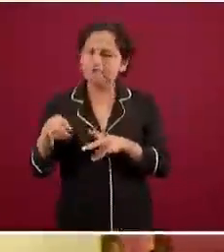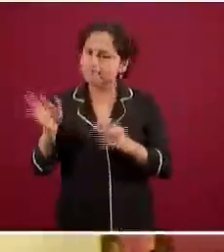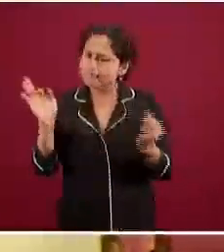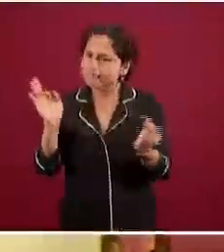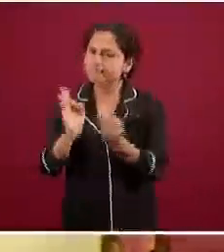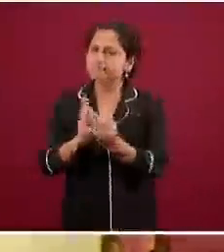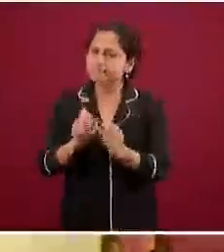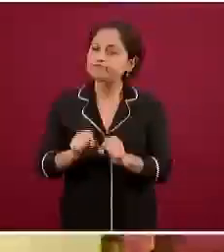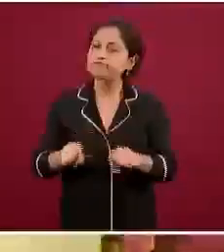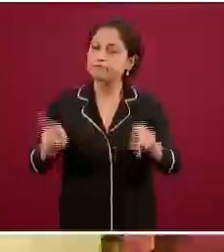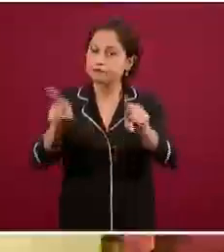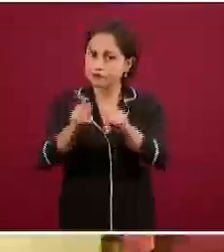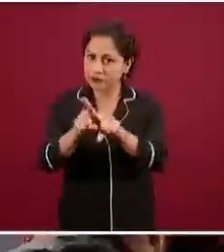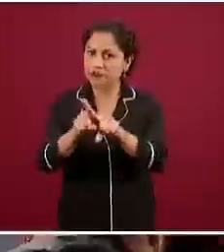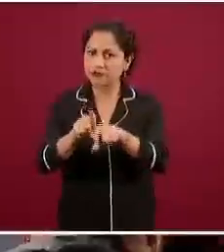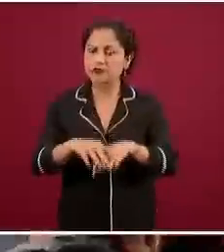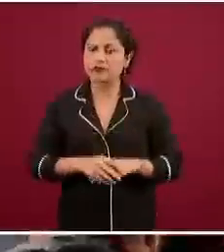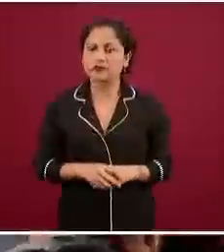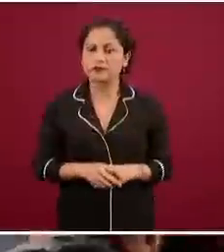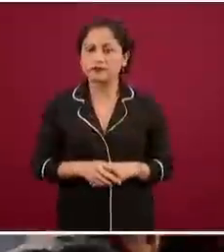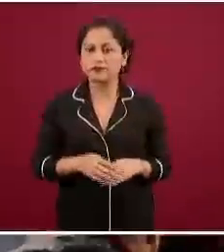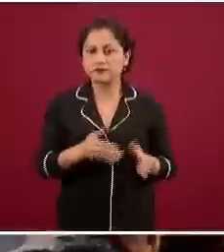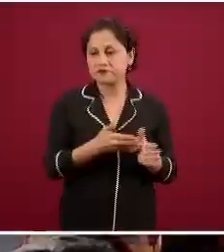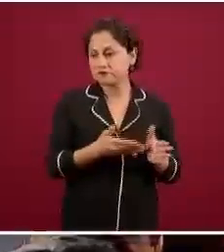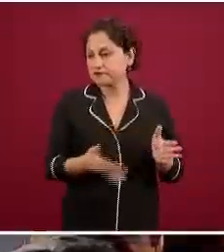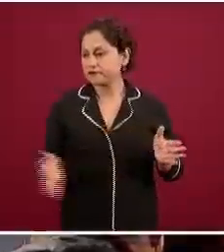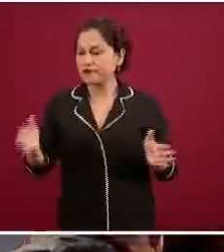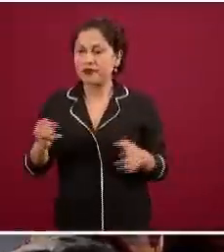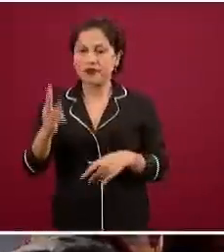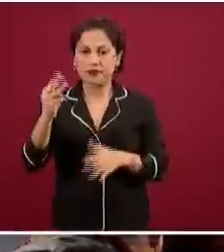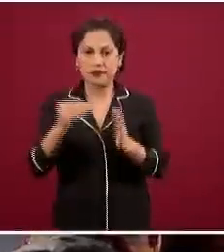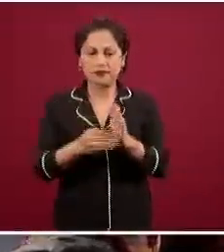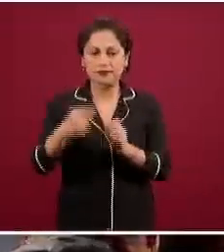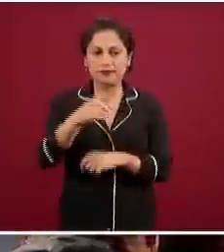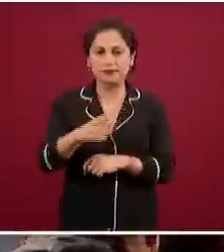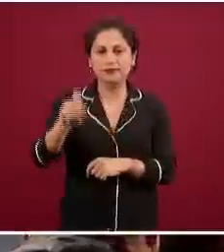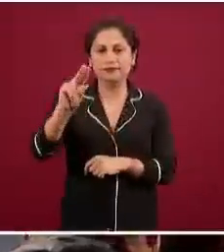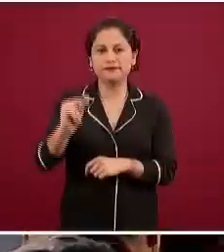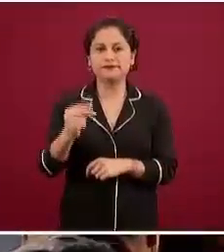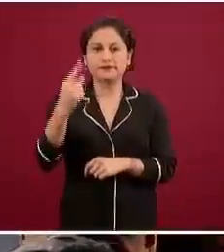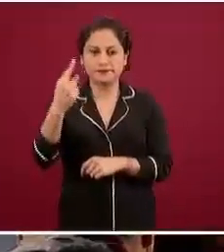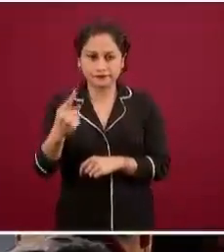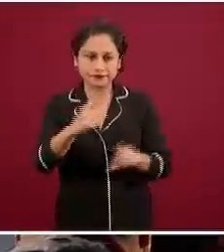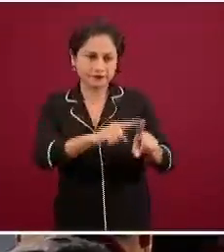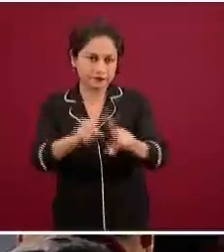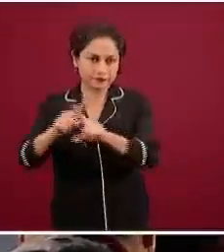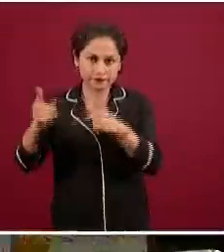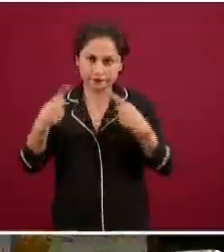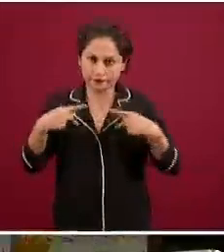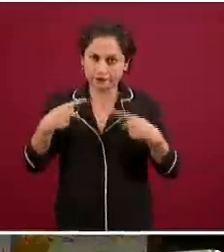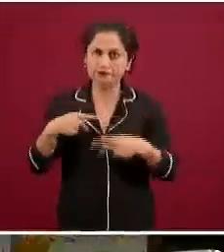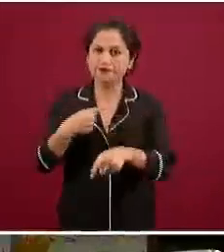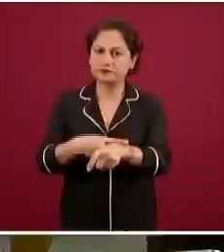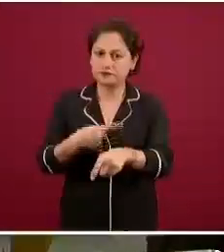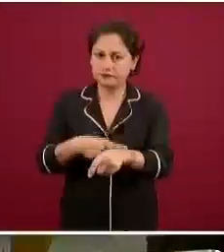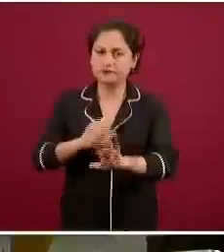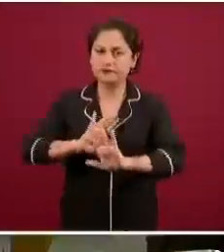carga de la gravedad de estos 3.181 casos que hasta el momento se tienen. En la siguiente